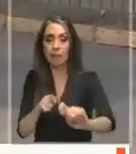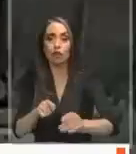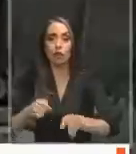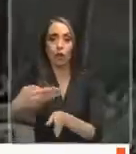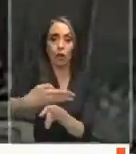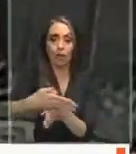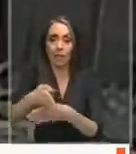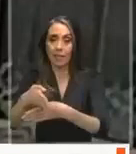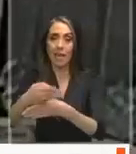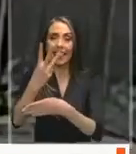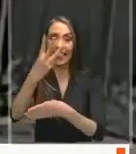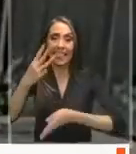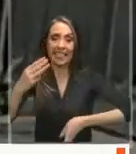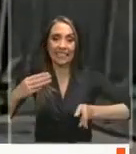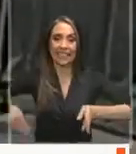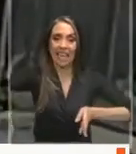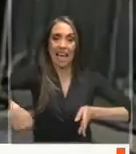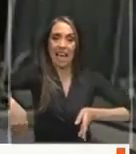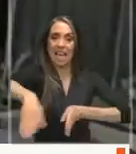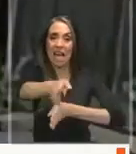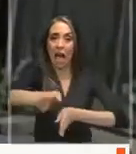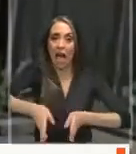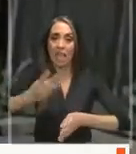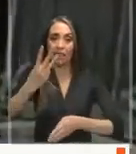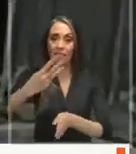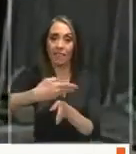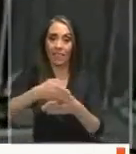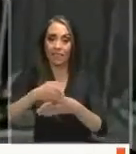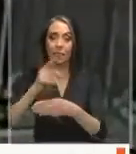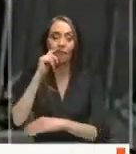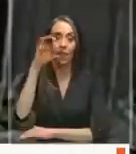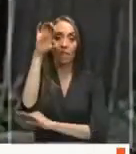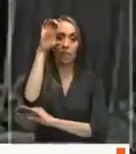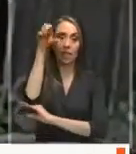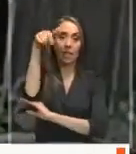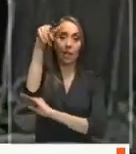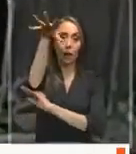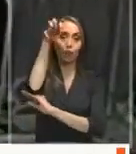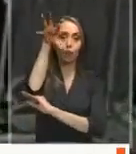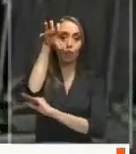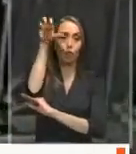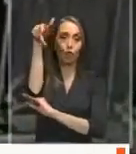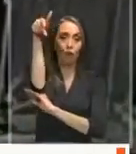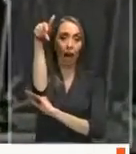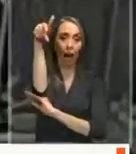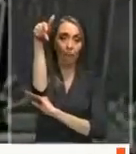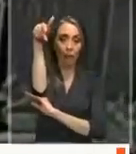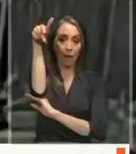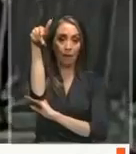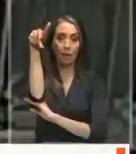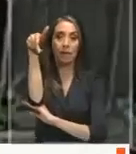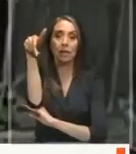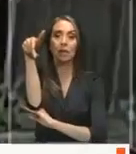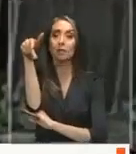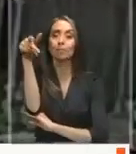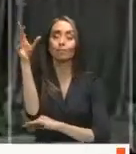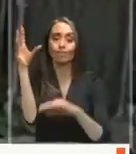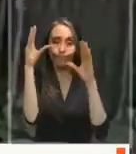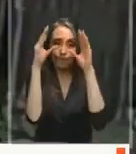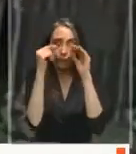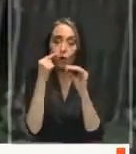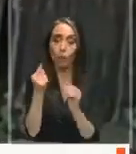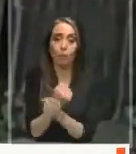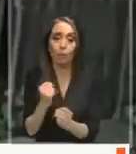de las tres calles, tal como se puede ver en esta cámara de seguridad. En ese momento era muy poco lo que podía